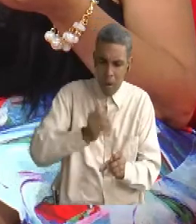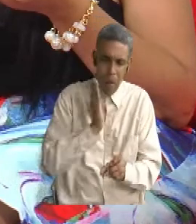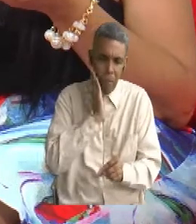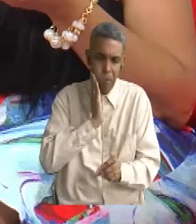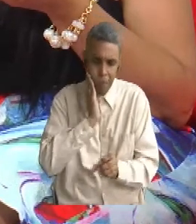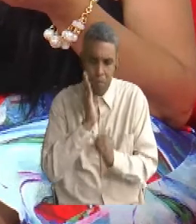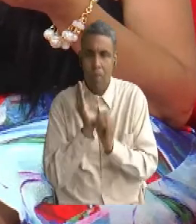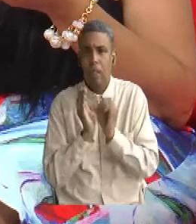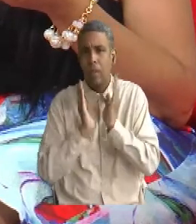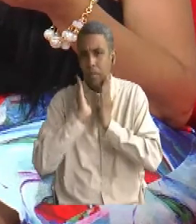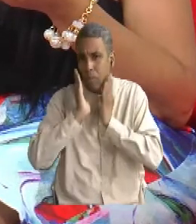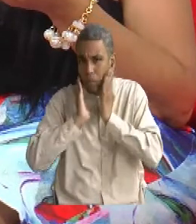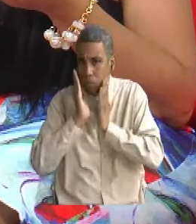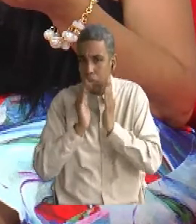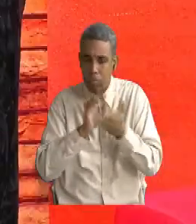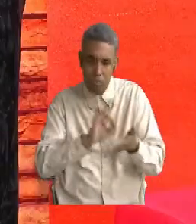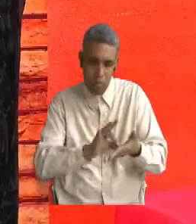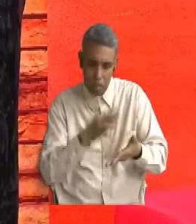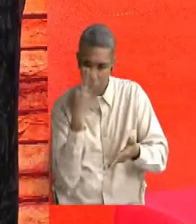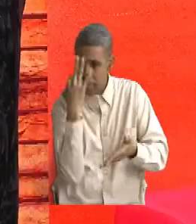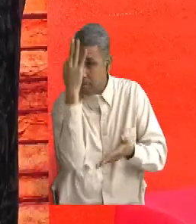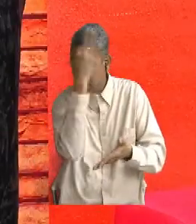maquillaje. Vanessa Rivero.